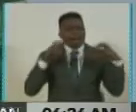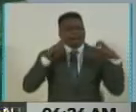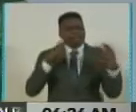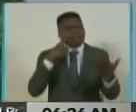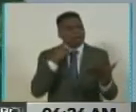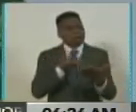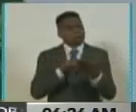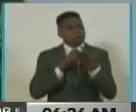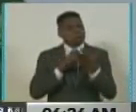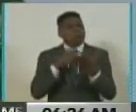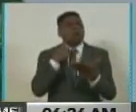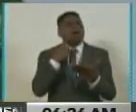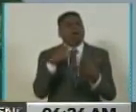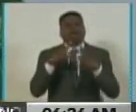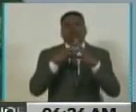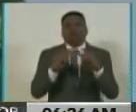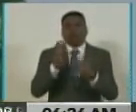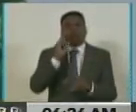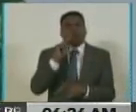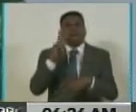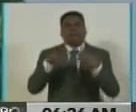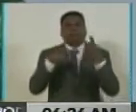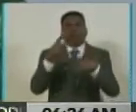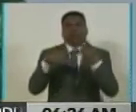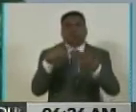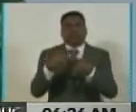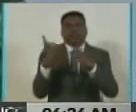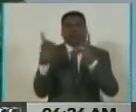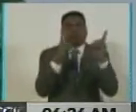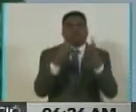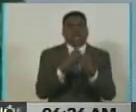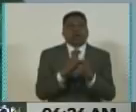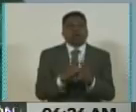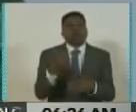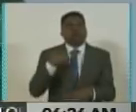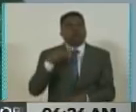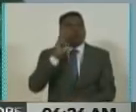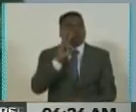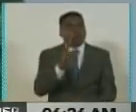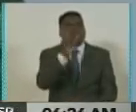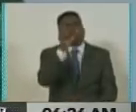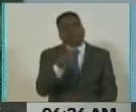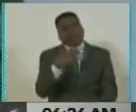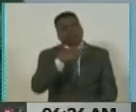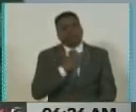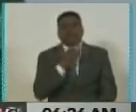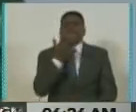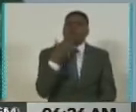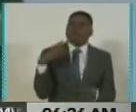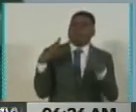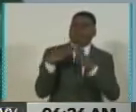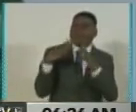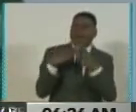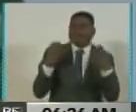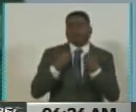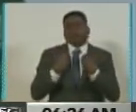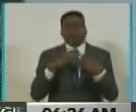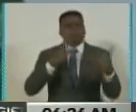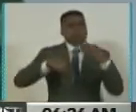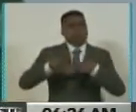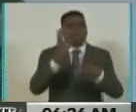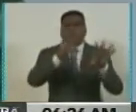esa observación que yo hago del proceso del diálogo, lo hago también desde mi perspectiva de ciudadana, de ama de casa, de persona que sale a la calle,